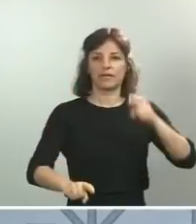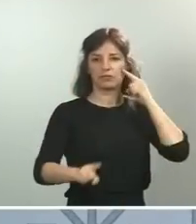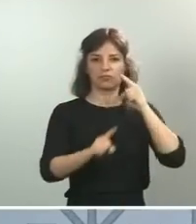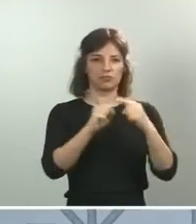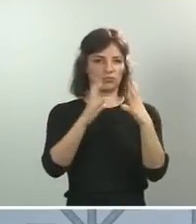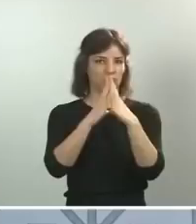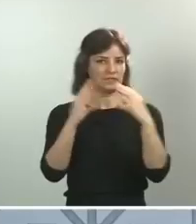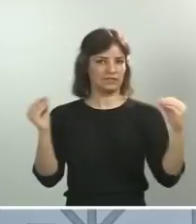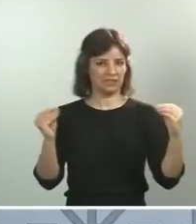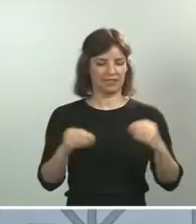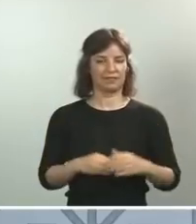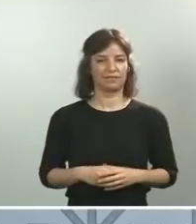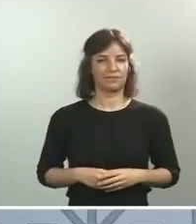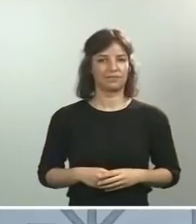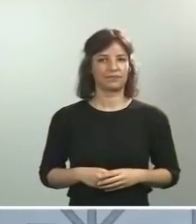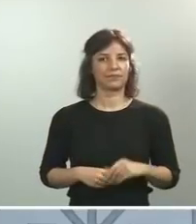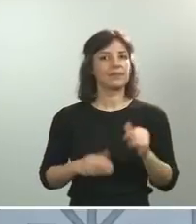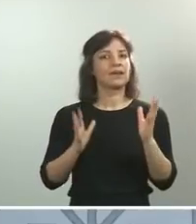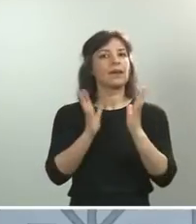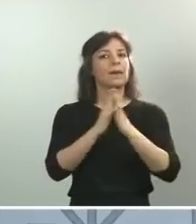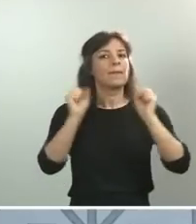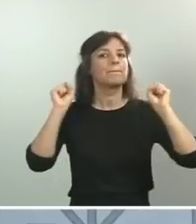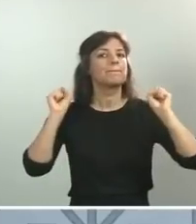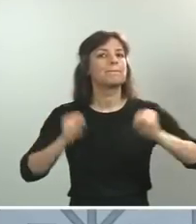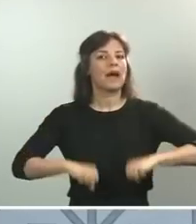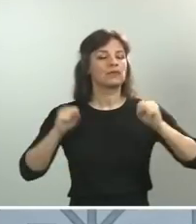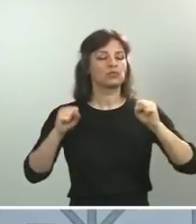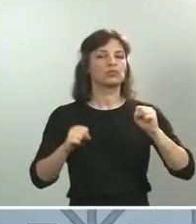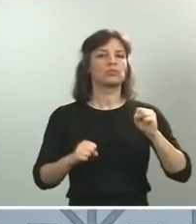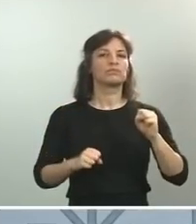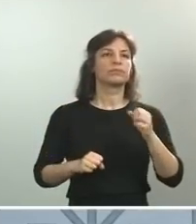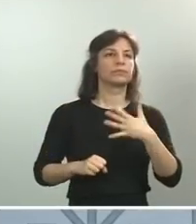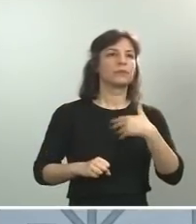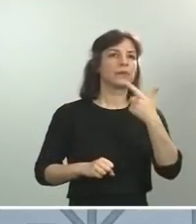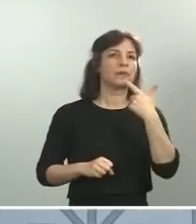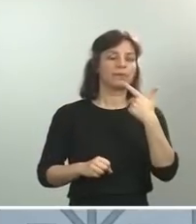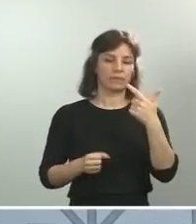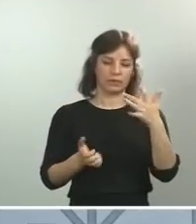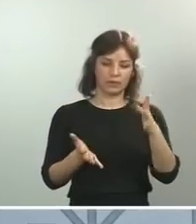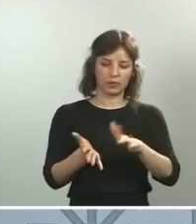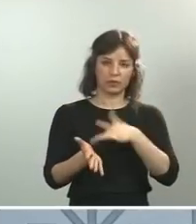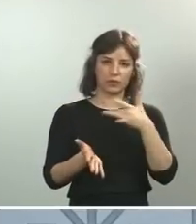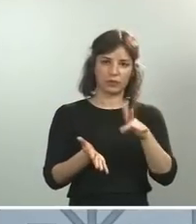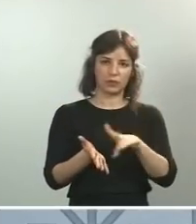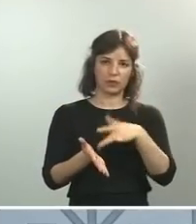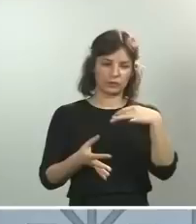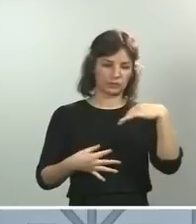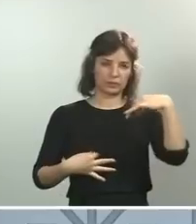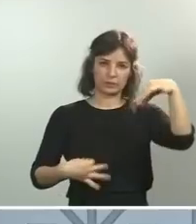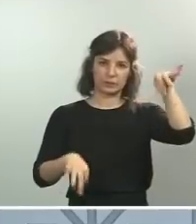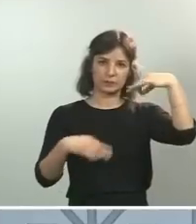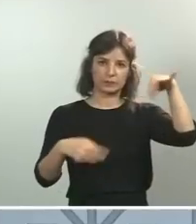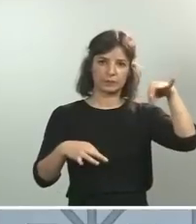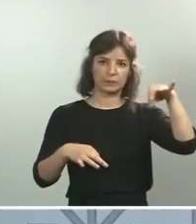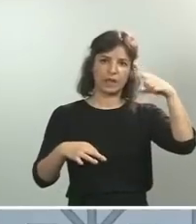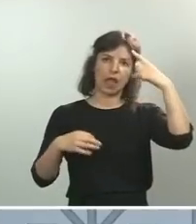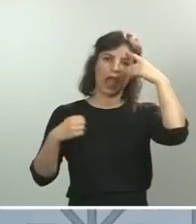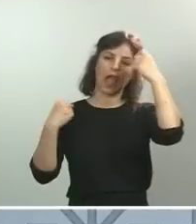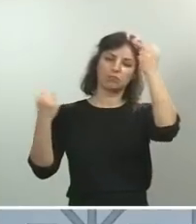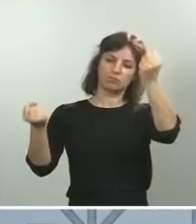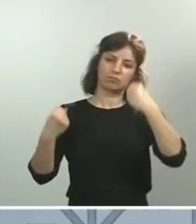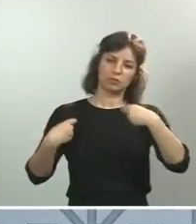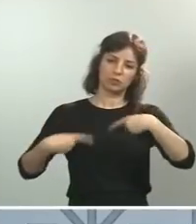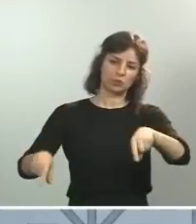Pero este pacto no puede ser cuatro folios que hagan cuatro expertos. Este pacto tiene